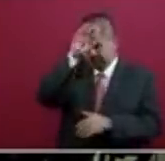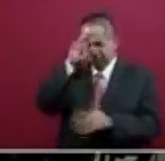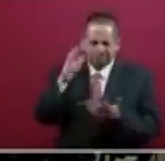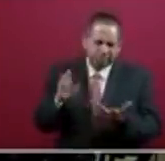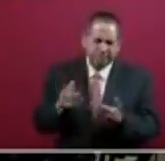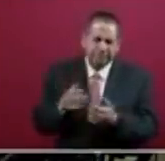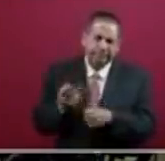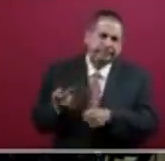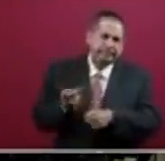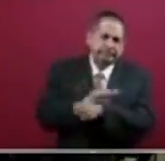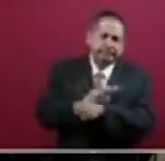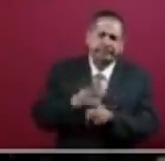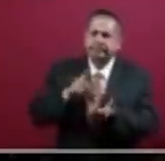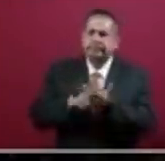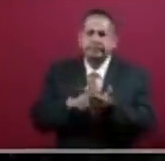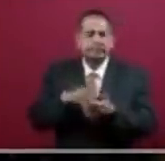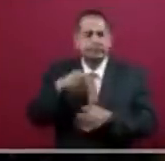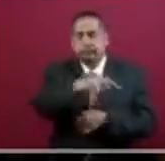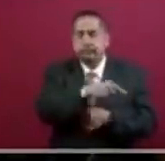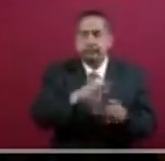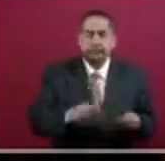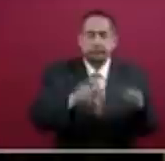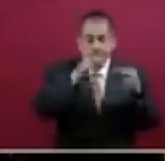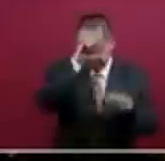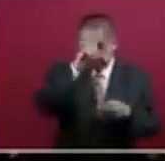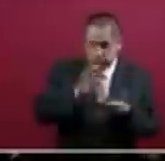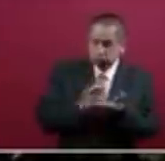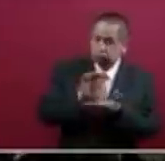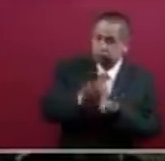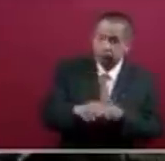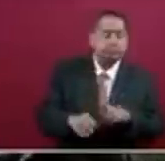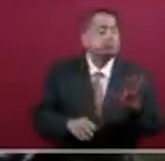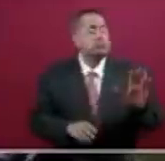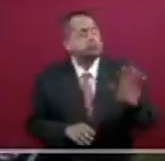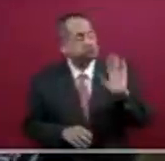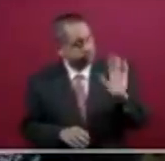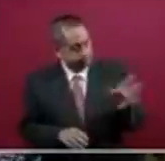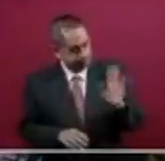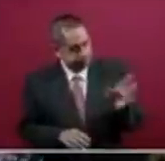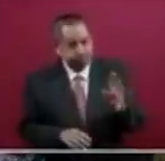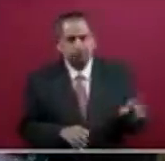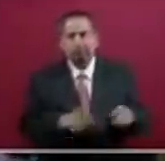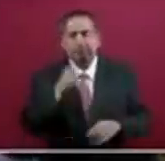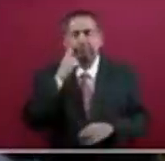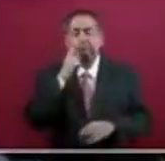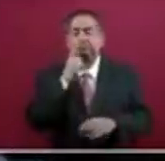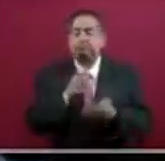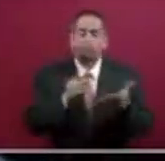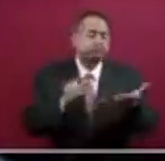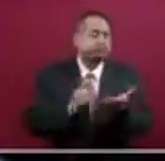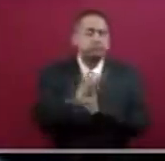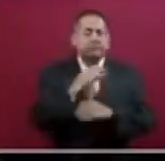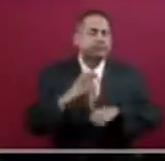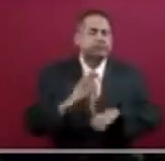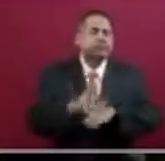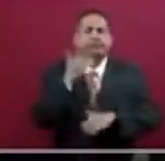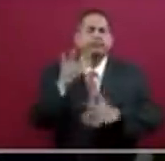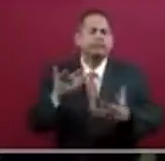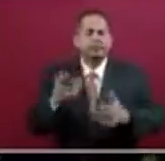¿qué es lo que va a pasar con las inversiones después de que anunció la cancelación? Se tomó esta decisión porque no